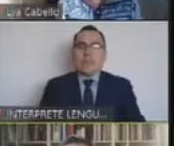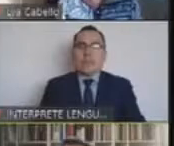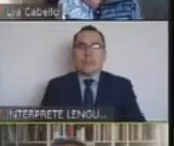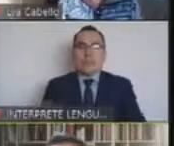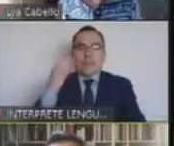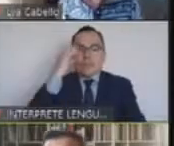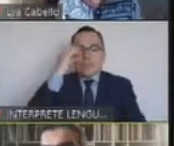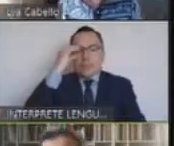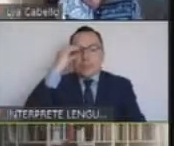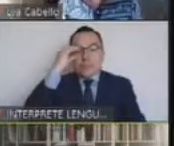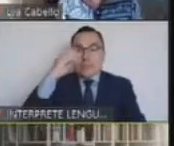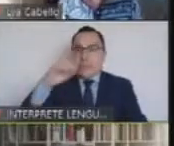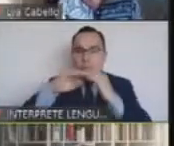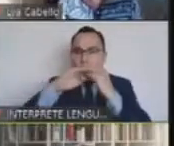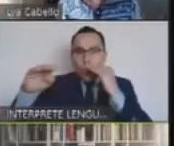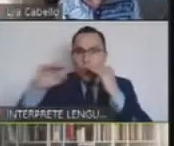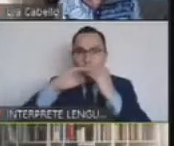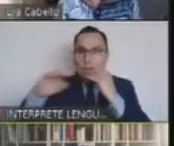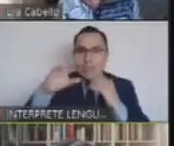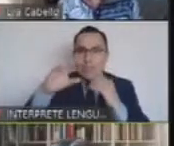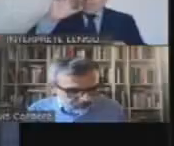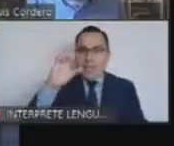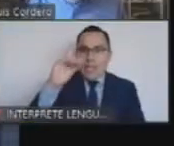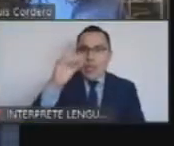Y al igual que Eduardo, quiero